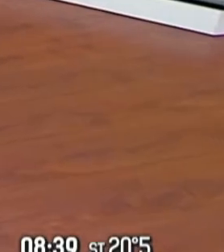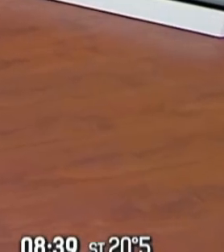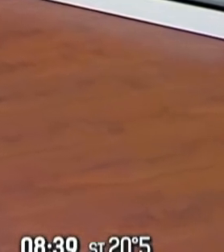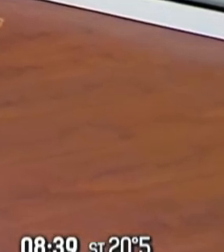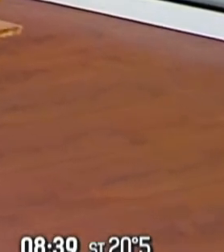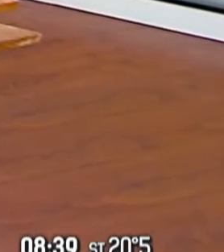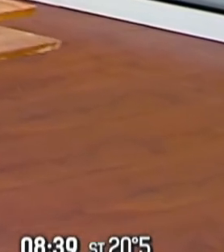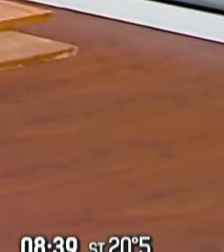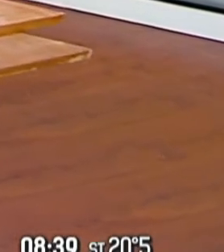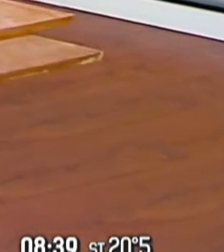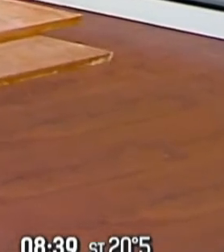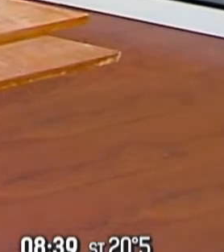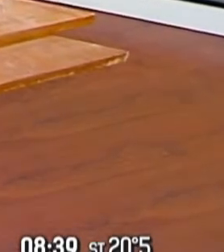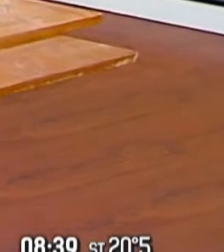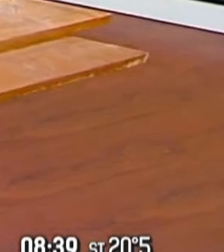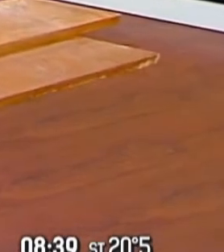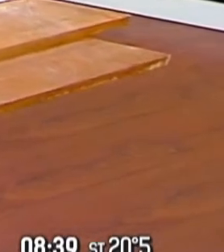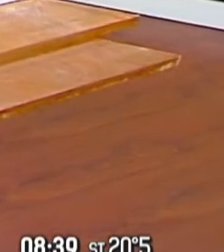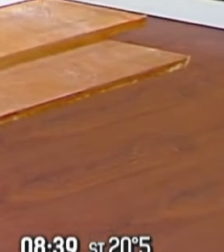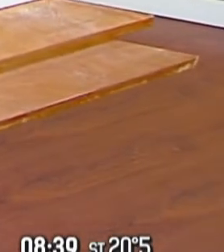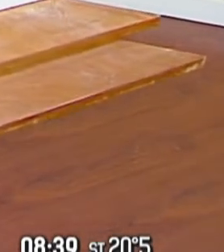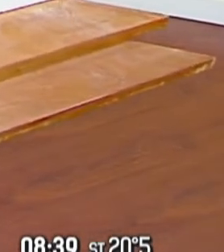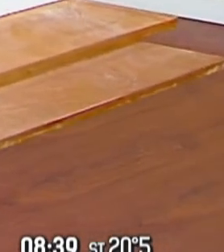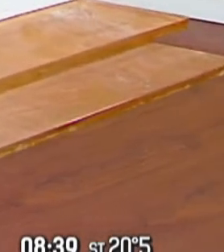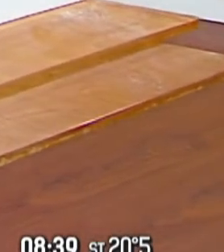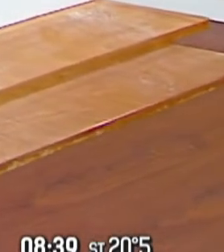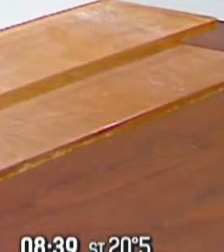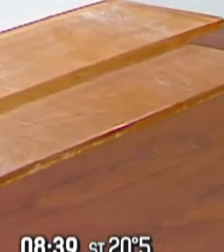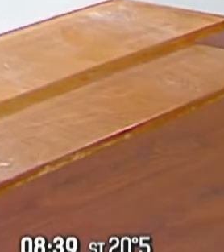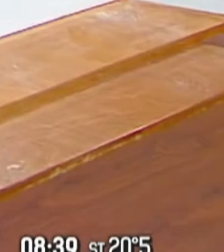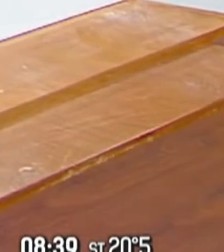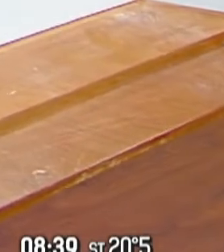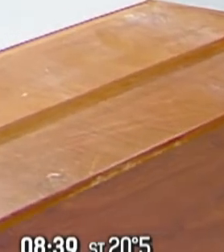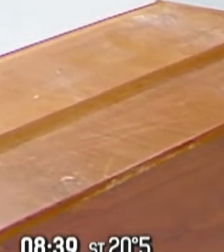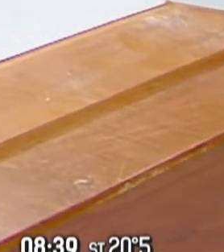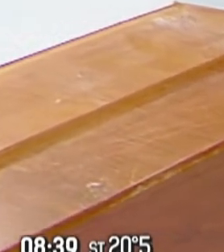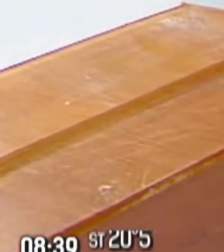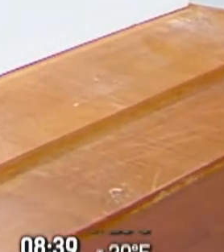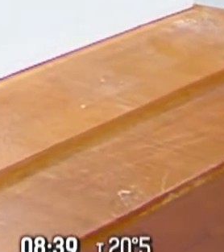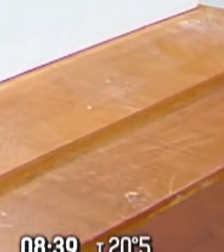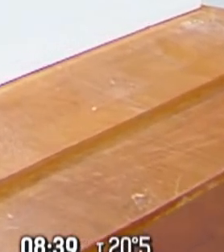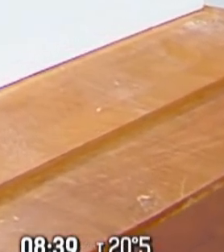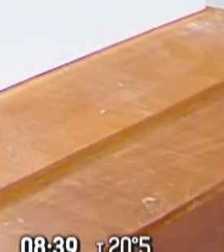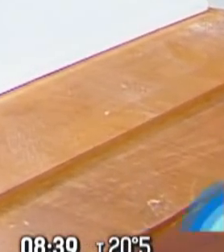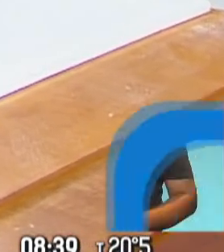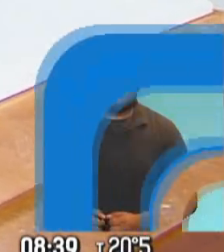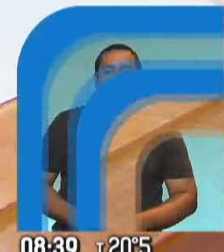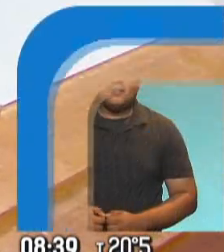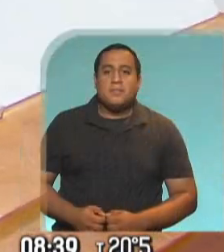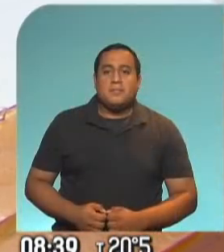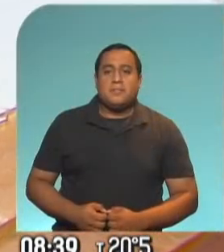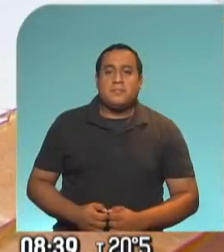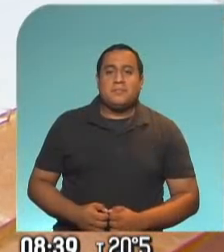Más información y después de los hechos sucedidos en el Capitolio, en la ciudad de Washington, se han decidido bloquear las cuentas sociales del presidente Donald